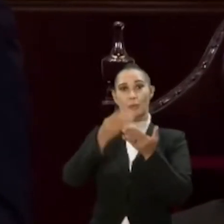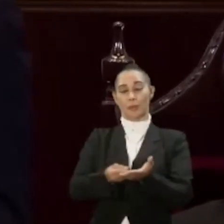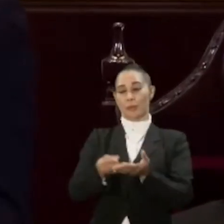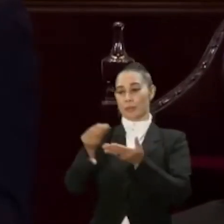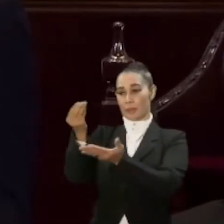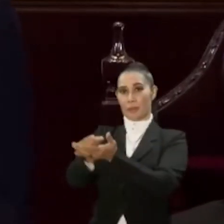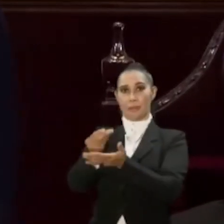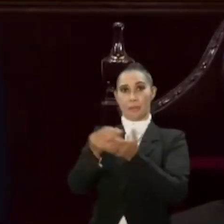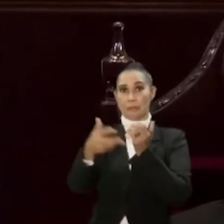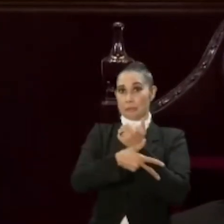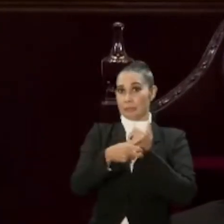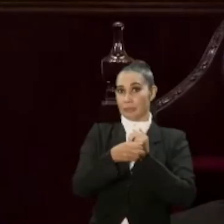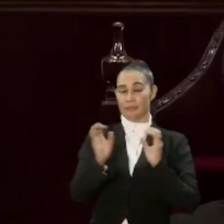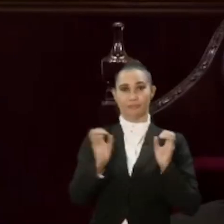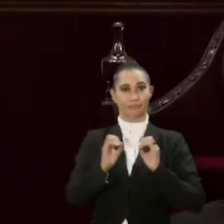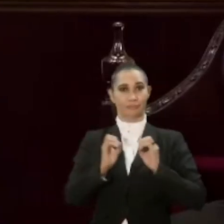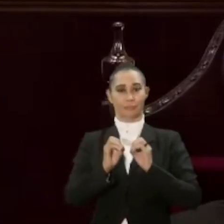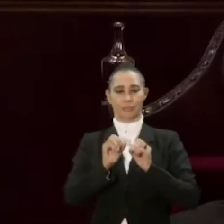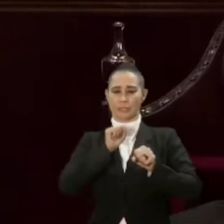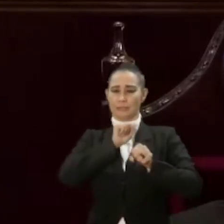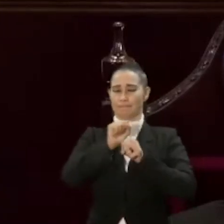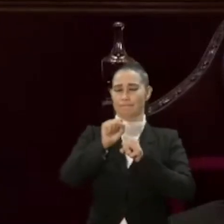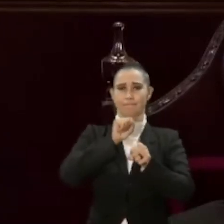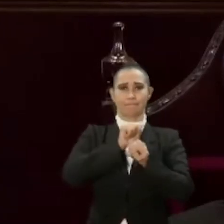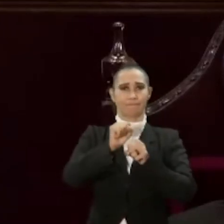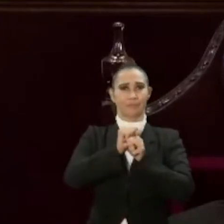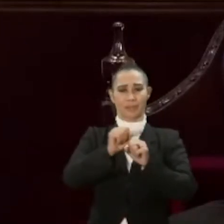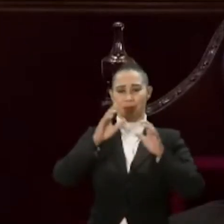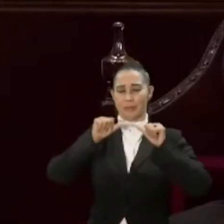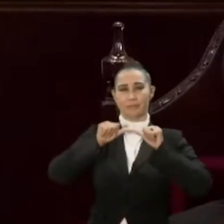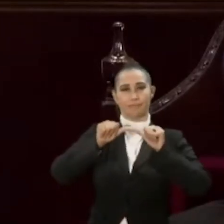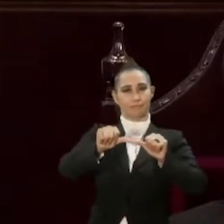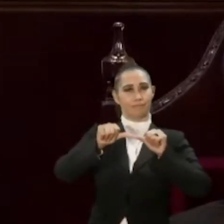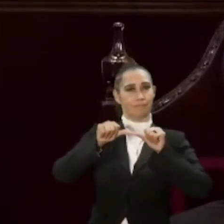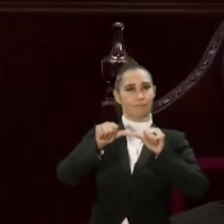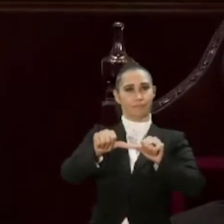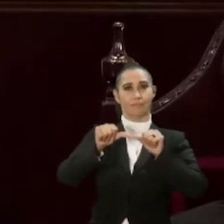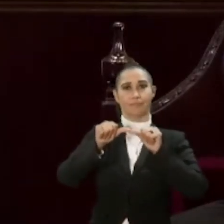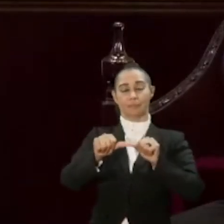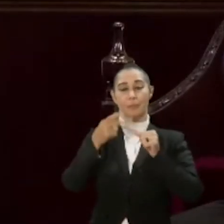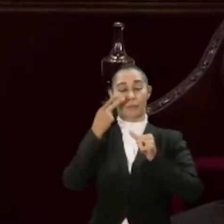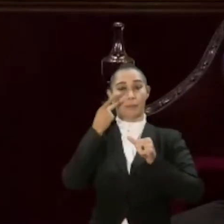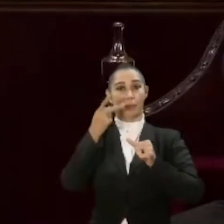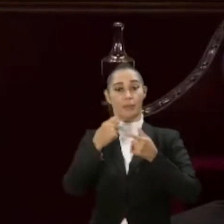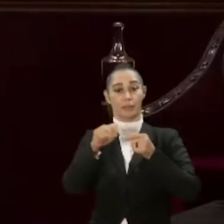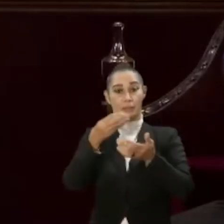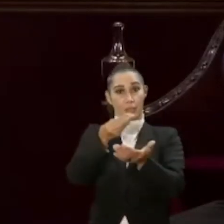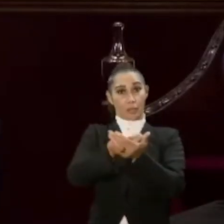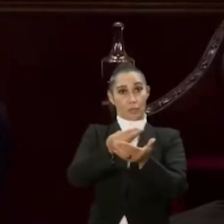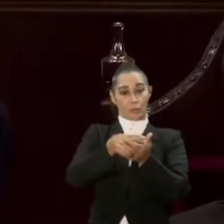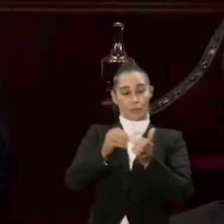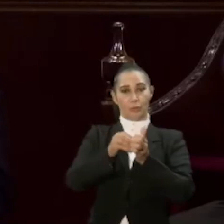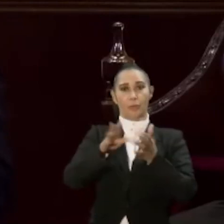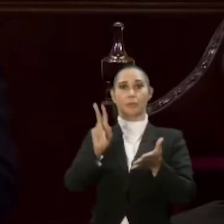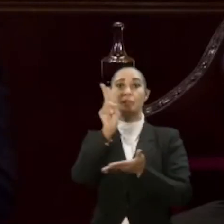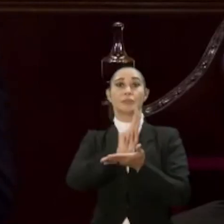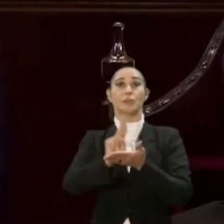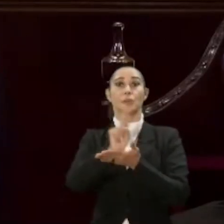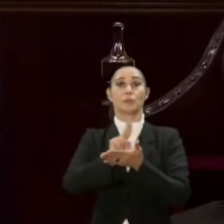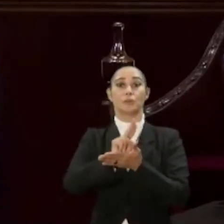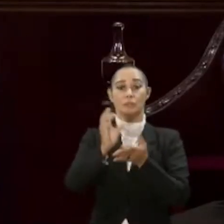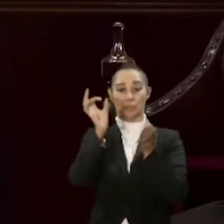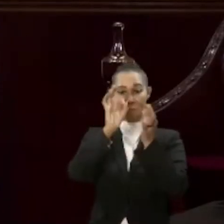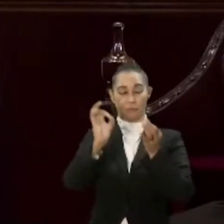parar a manos indebidas. He trabajado sin descanso para tratar que los fondos públicos sean utilizados